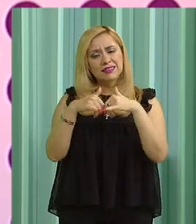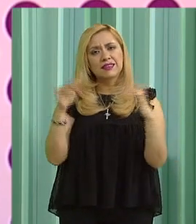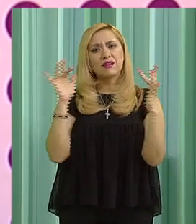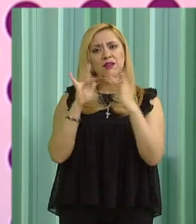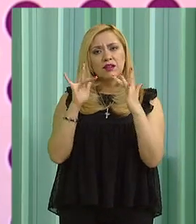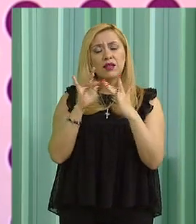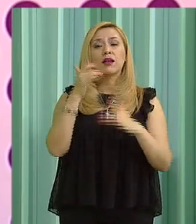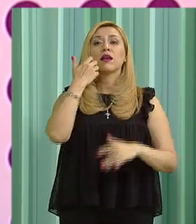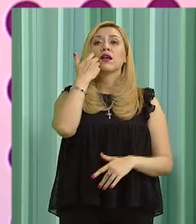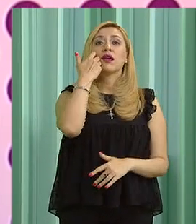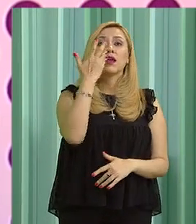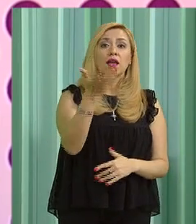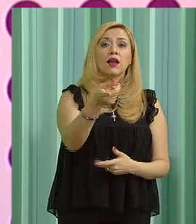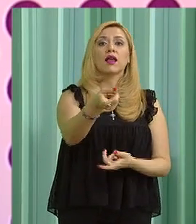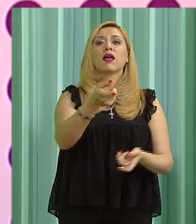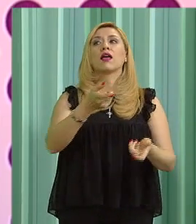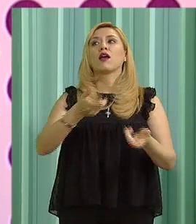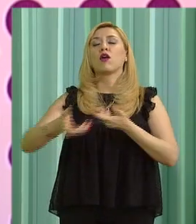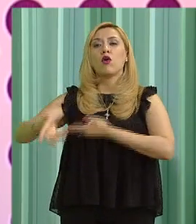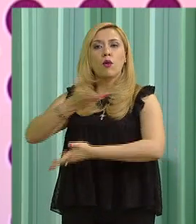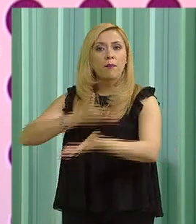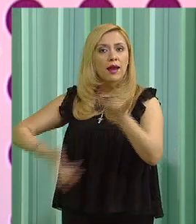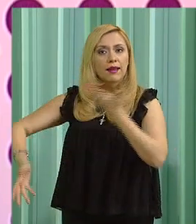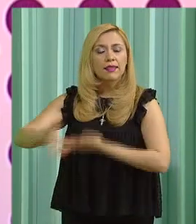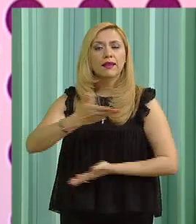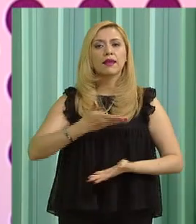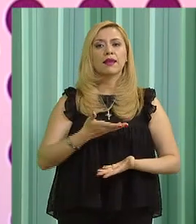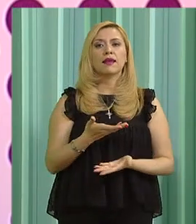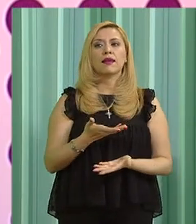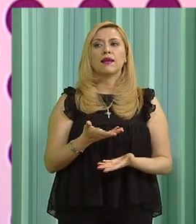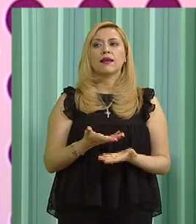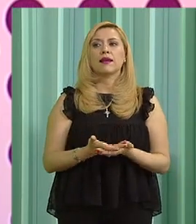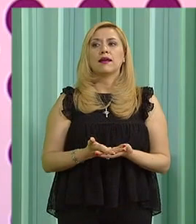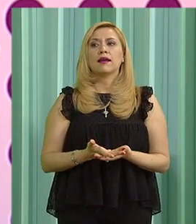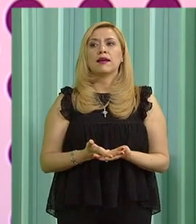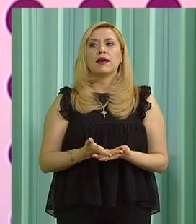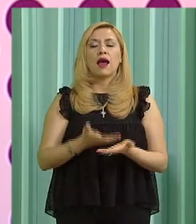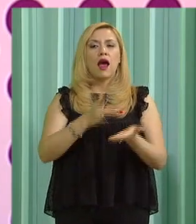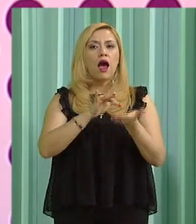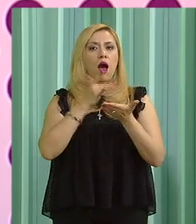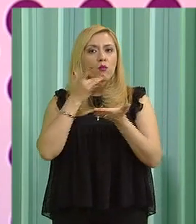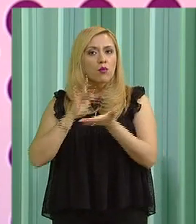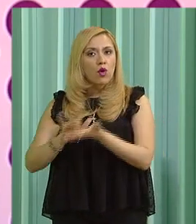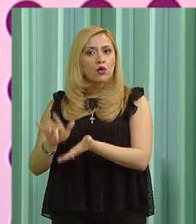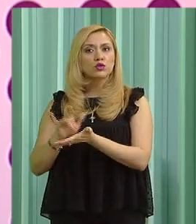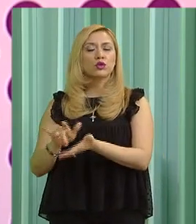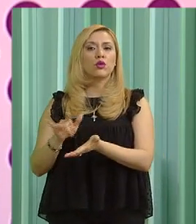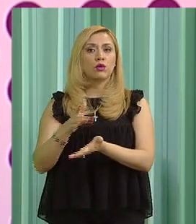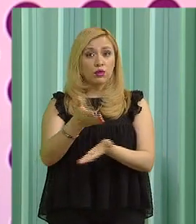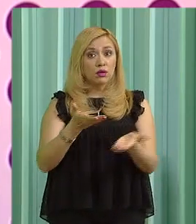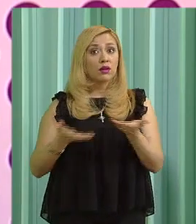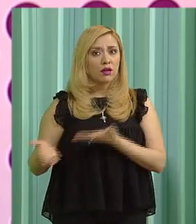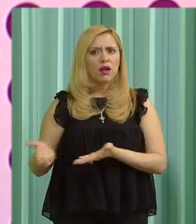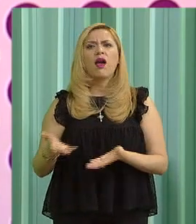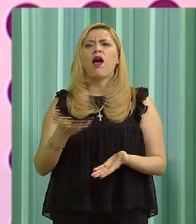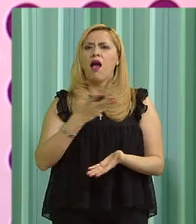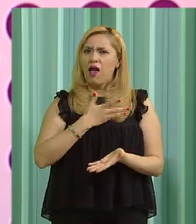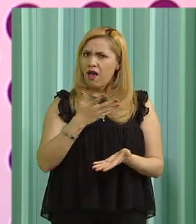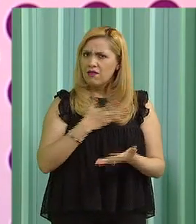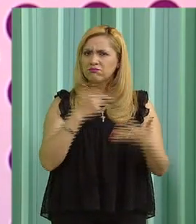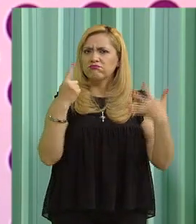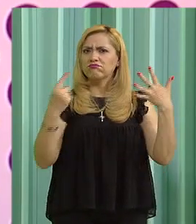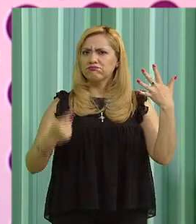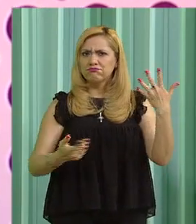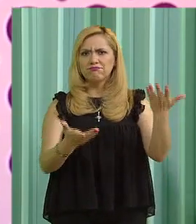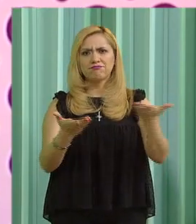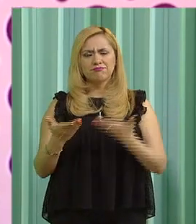a nosotros, compartir con nosotros el apoyo que les brindamos a estas personas. Tenemos formas,